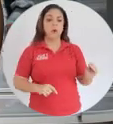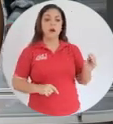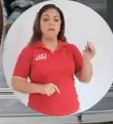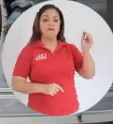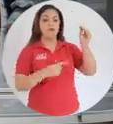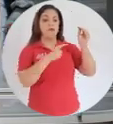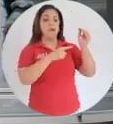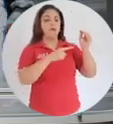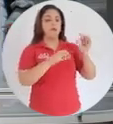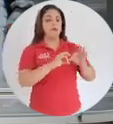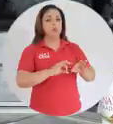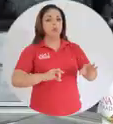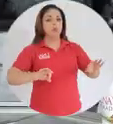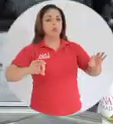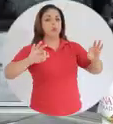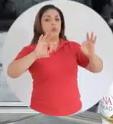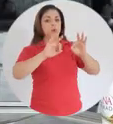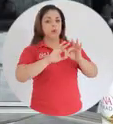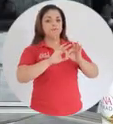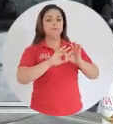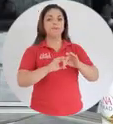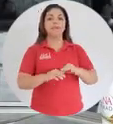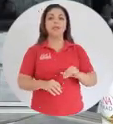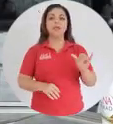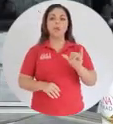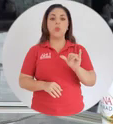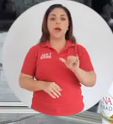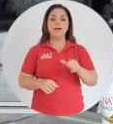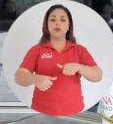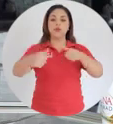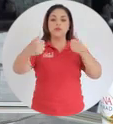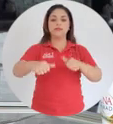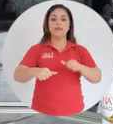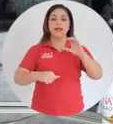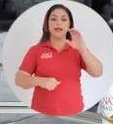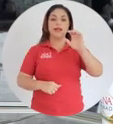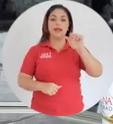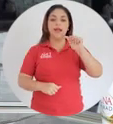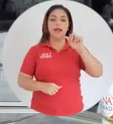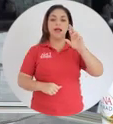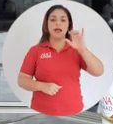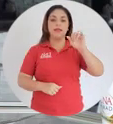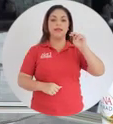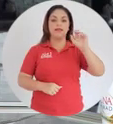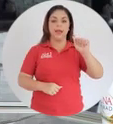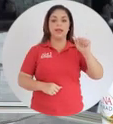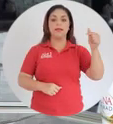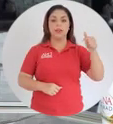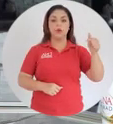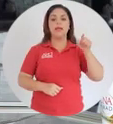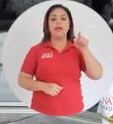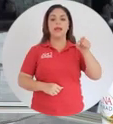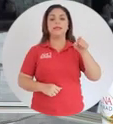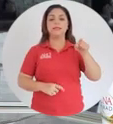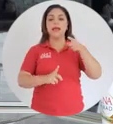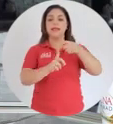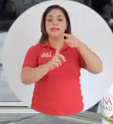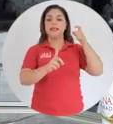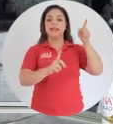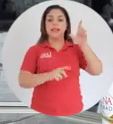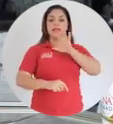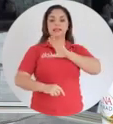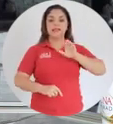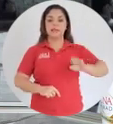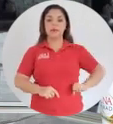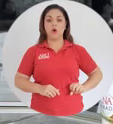un termómetro, ¿verdad? Con usted coincide Karina Gregory, socióloga de la Universidad Centroamericana, José Simeón Cañas